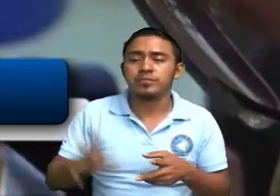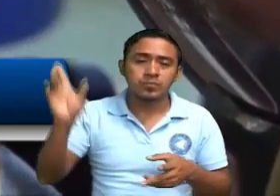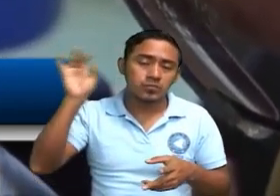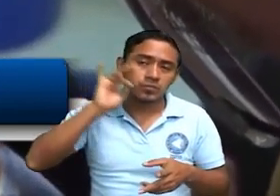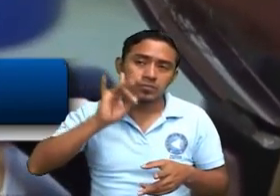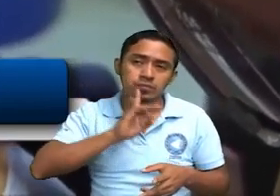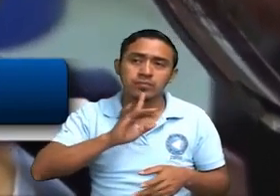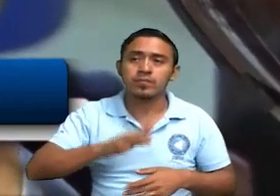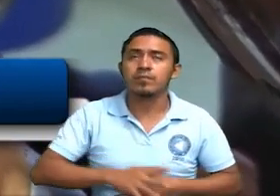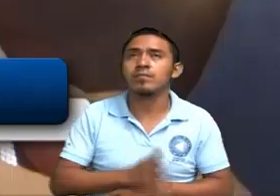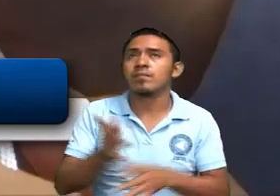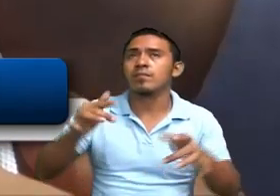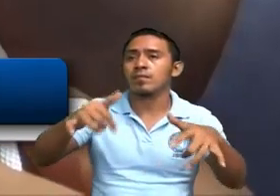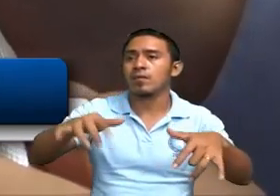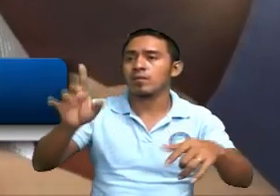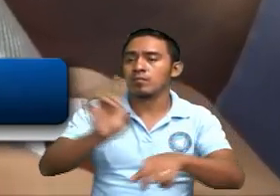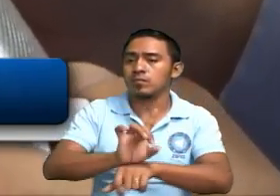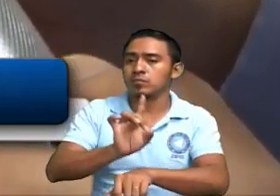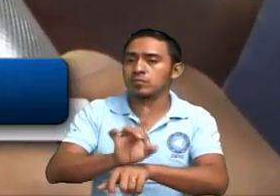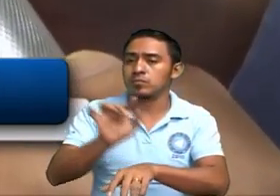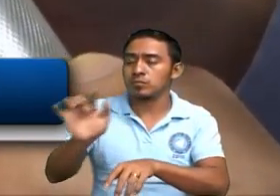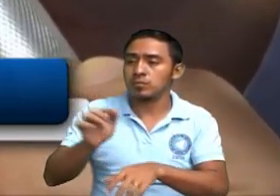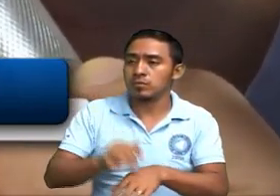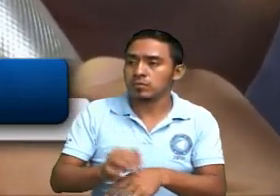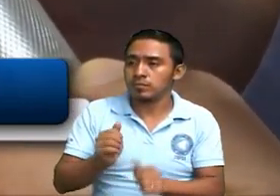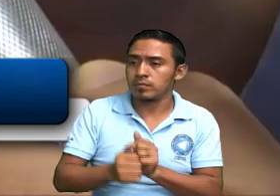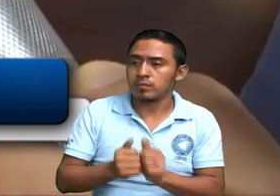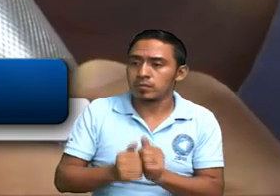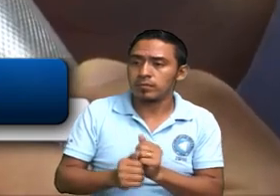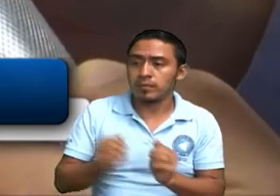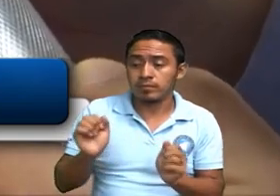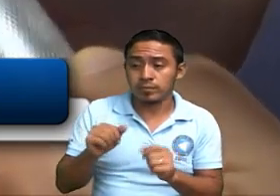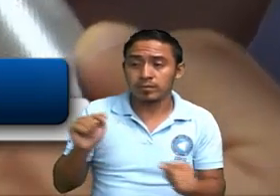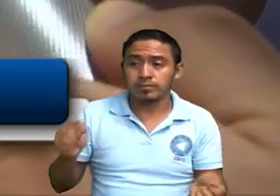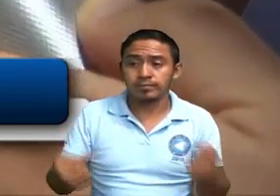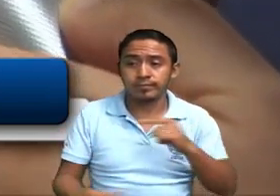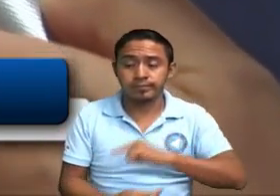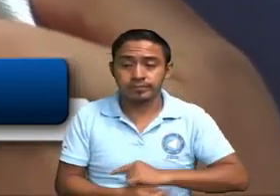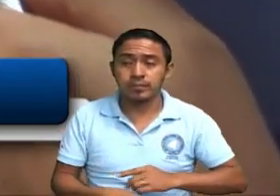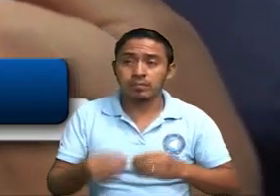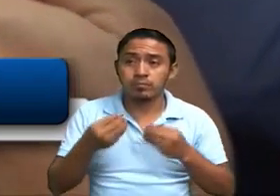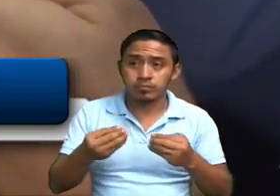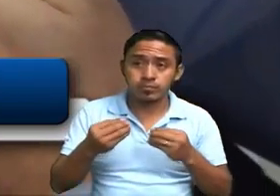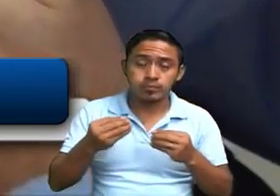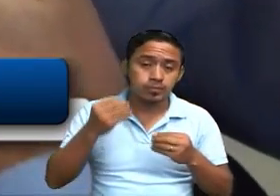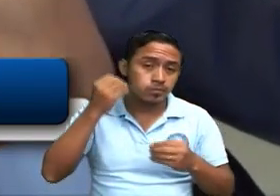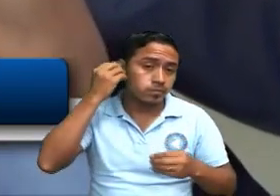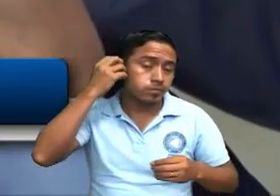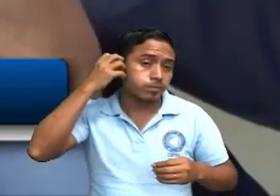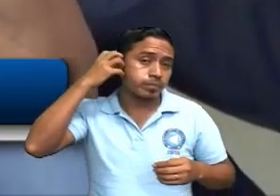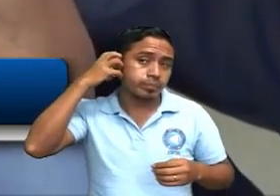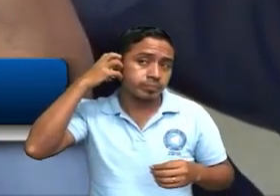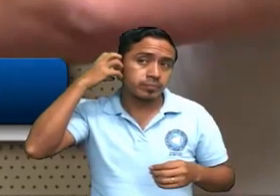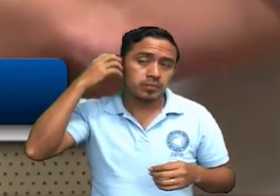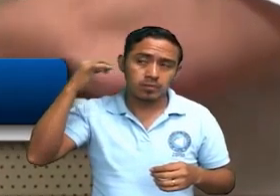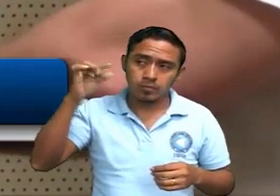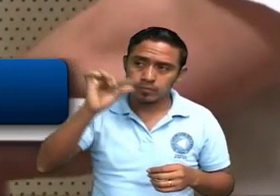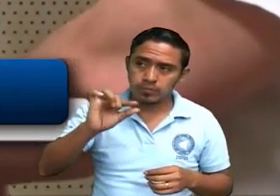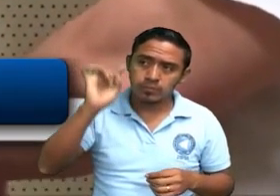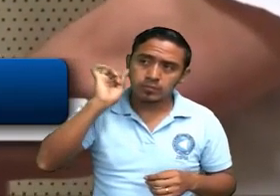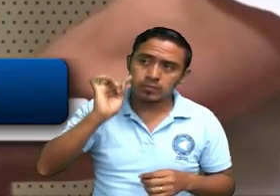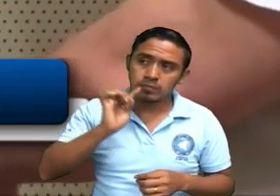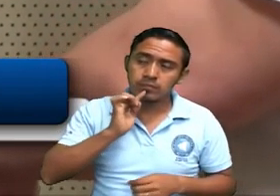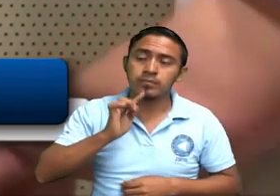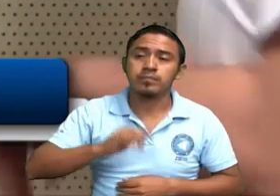sordera. Ahora, doctor, me dice también que esto tiene un efecto también contrario. Cuando hay demasiada cera suele causar sordera.